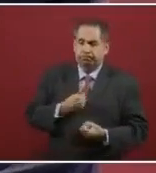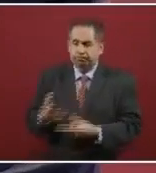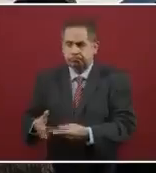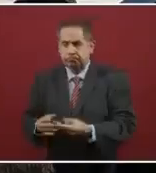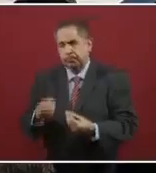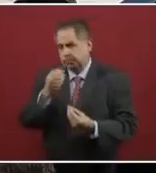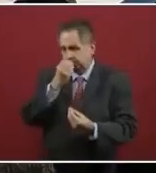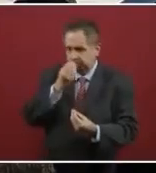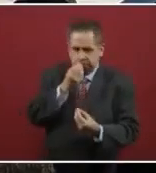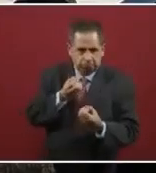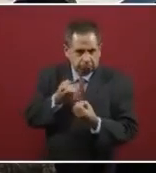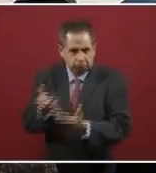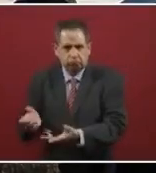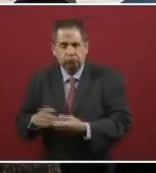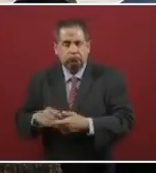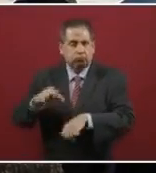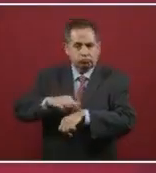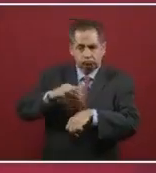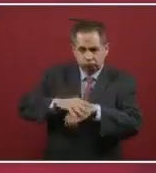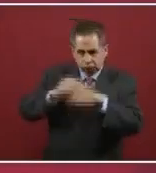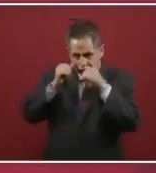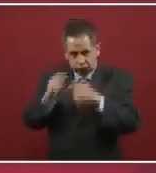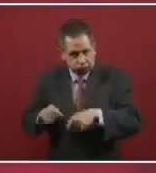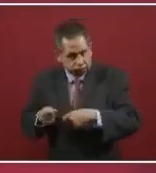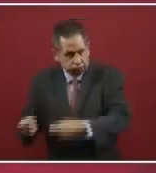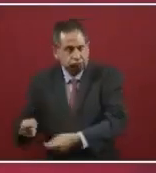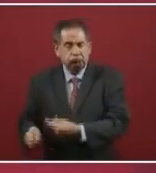alimentación, atención médica